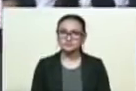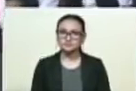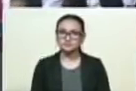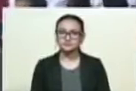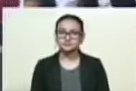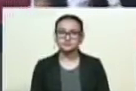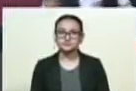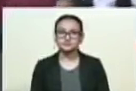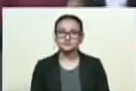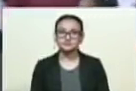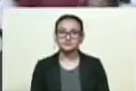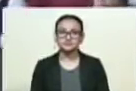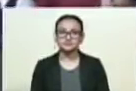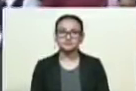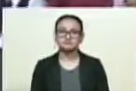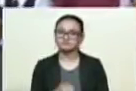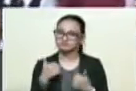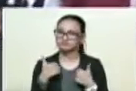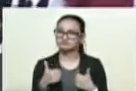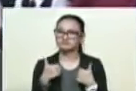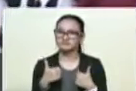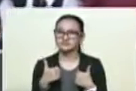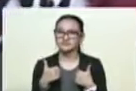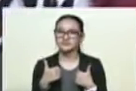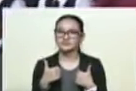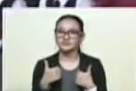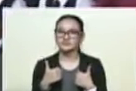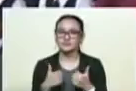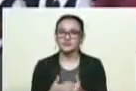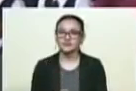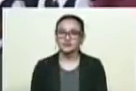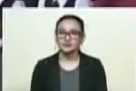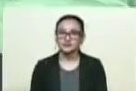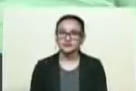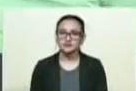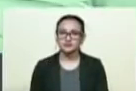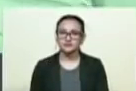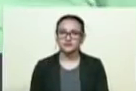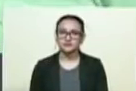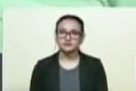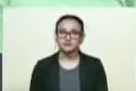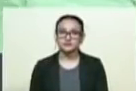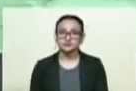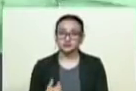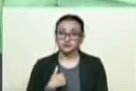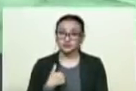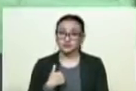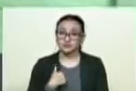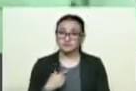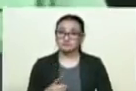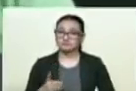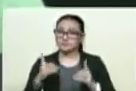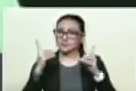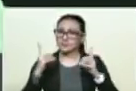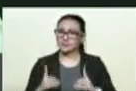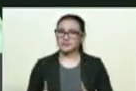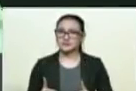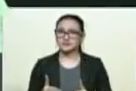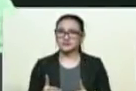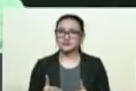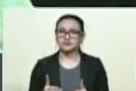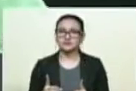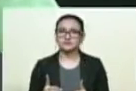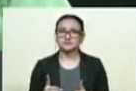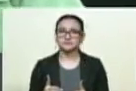Muy bien. Fíjense ustedes, yo he decidido, a través